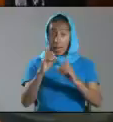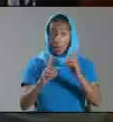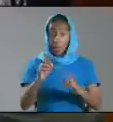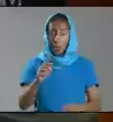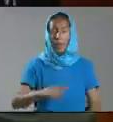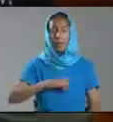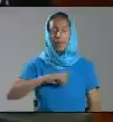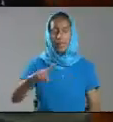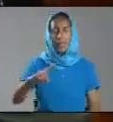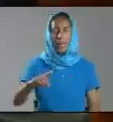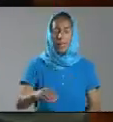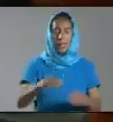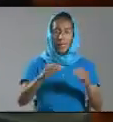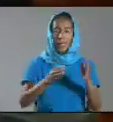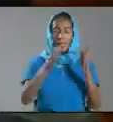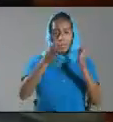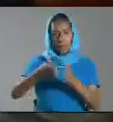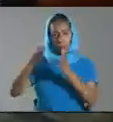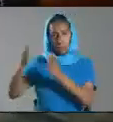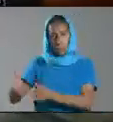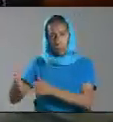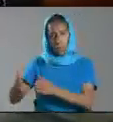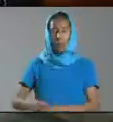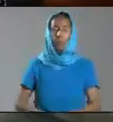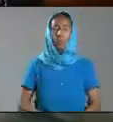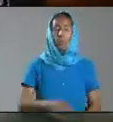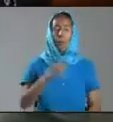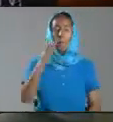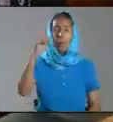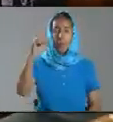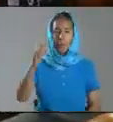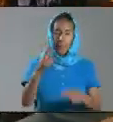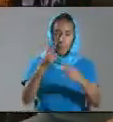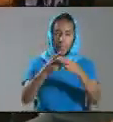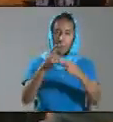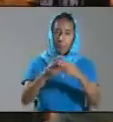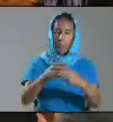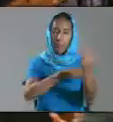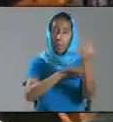instruidos, Padre, en el nombre poderoso de Jesús.